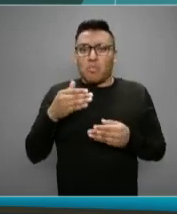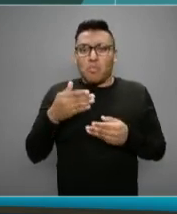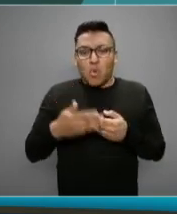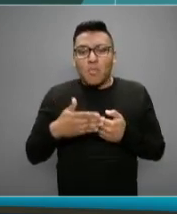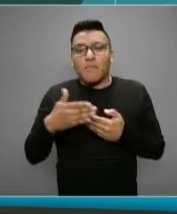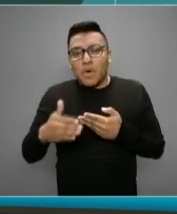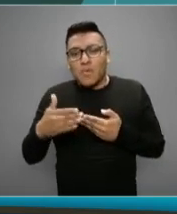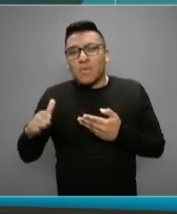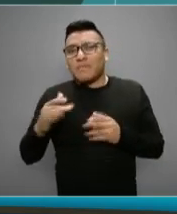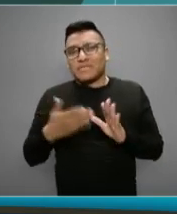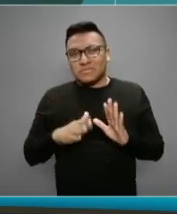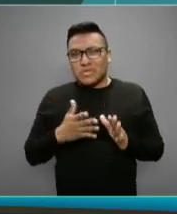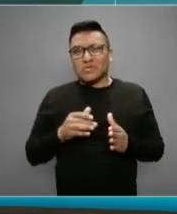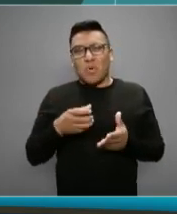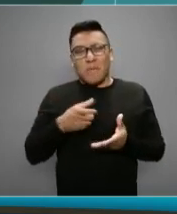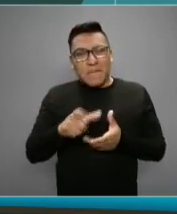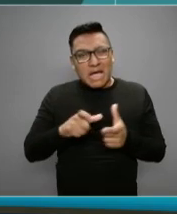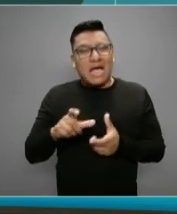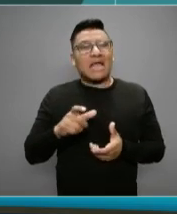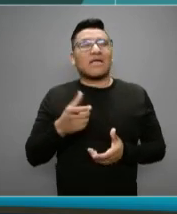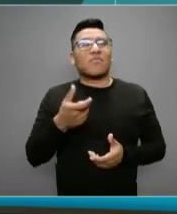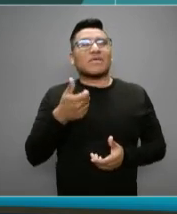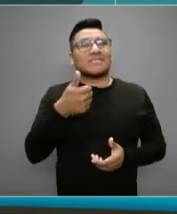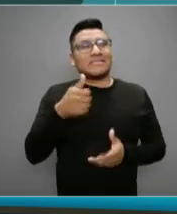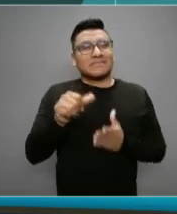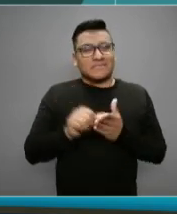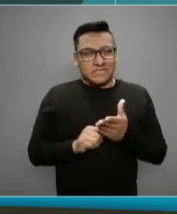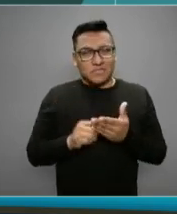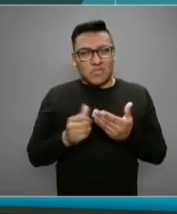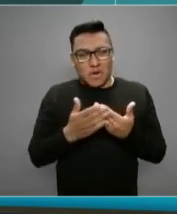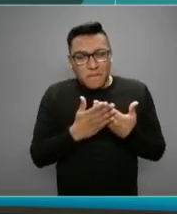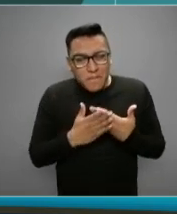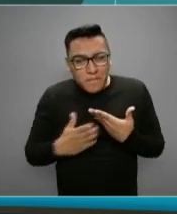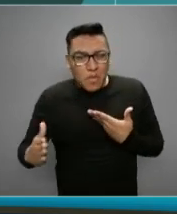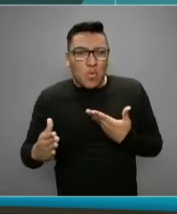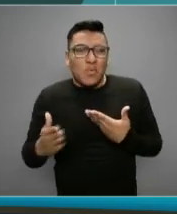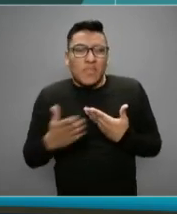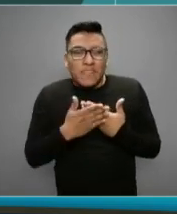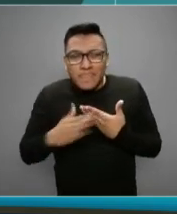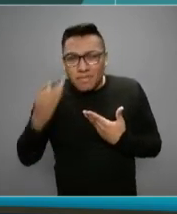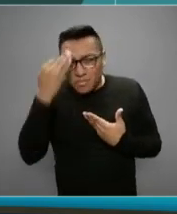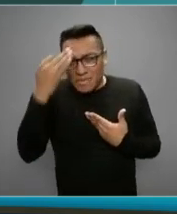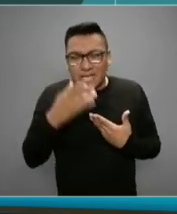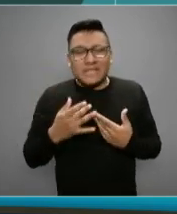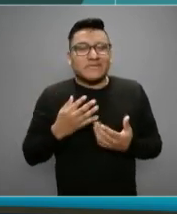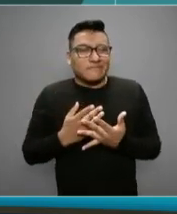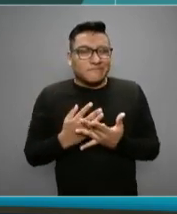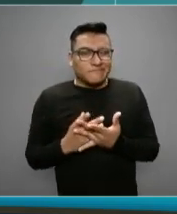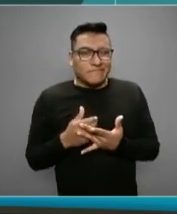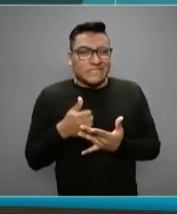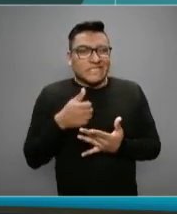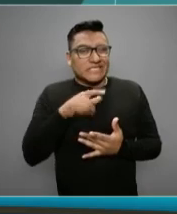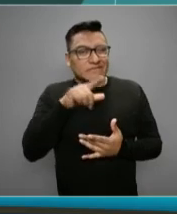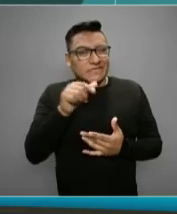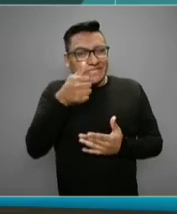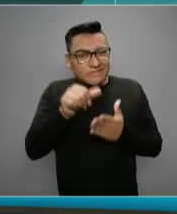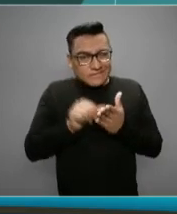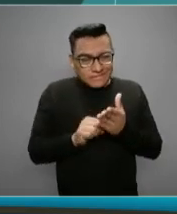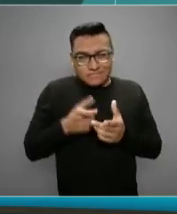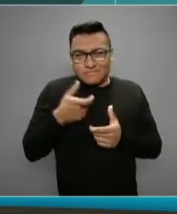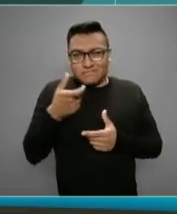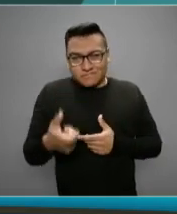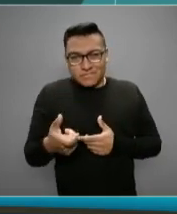de hasta 6 meses. Prórrogas sin intereses de hasta 6 meses. Así es. Interesante. Esas son